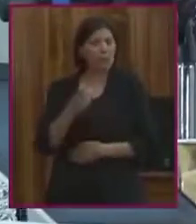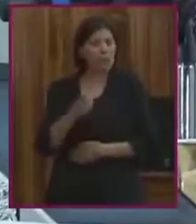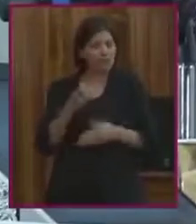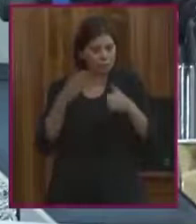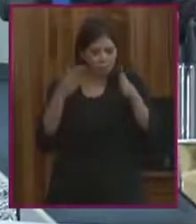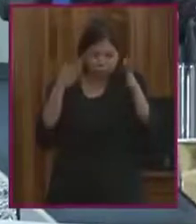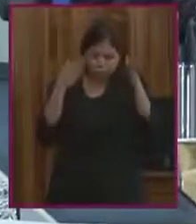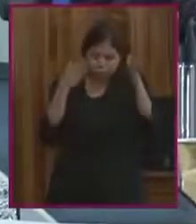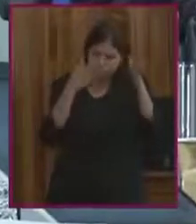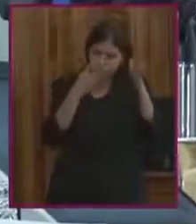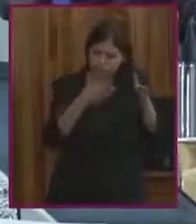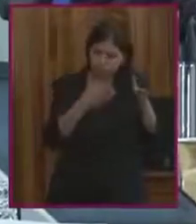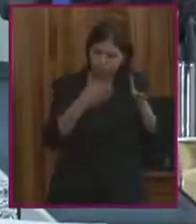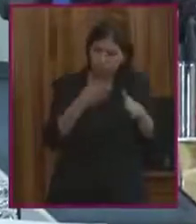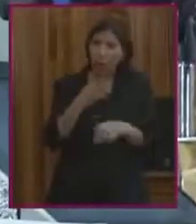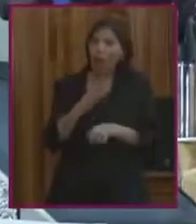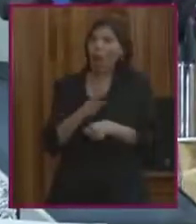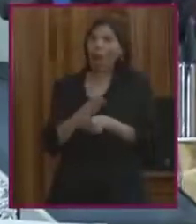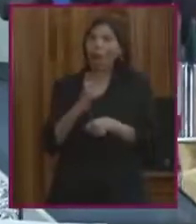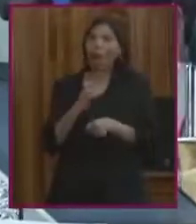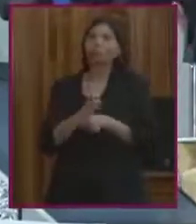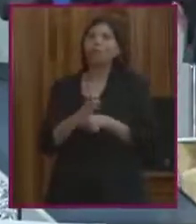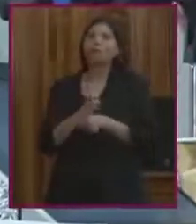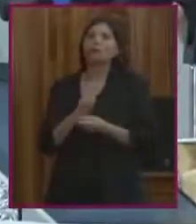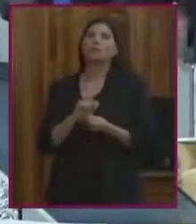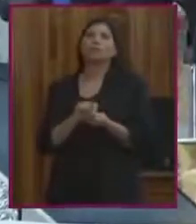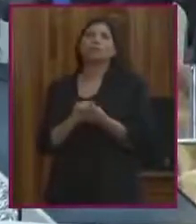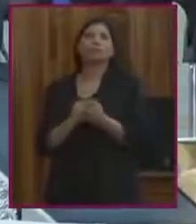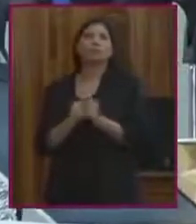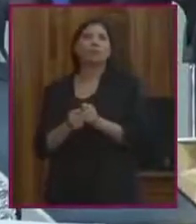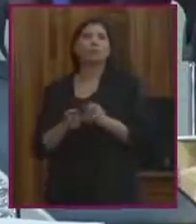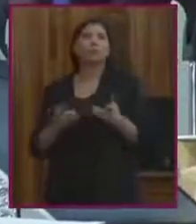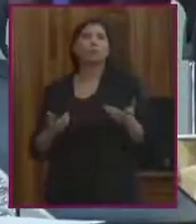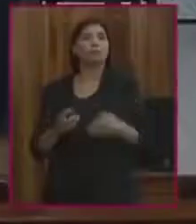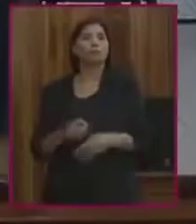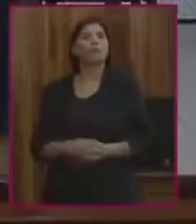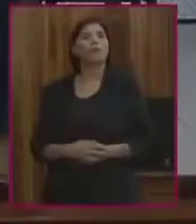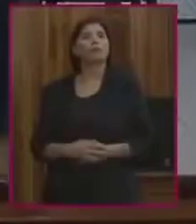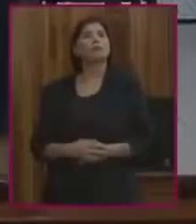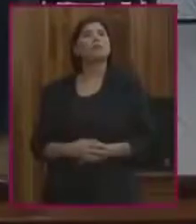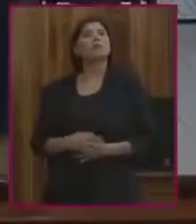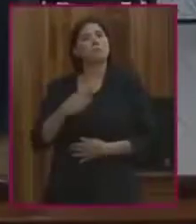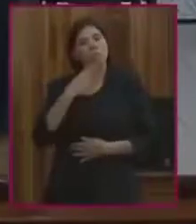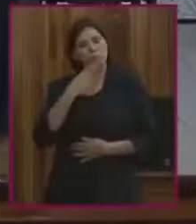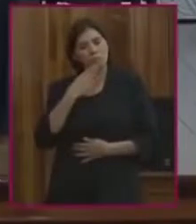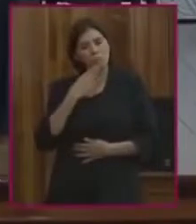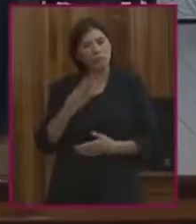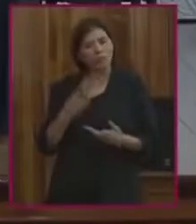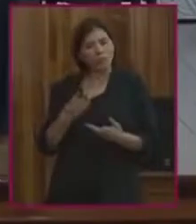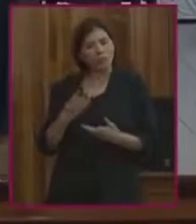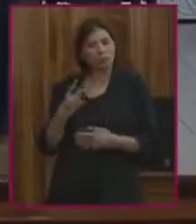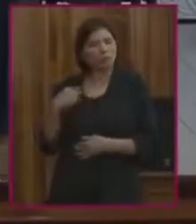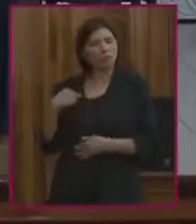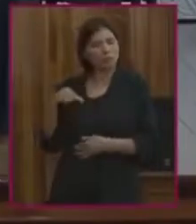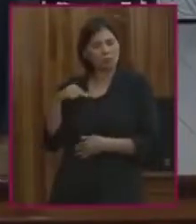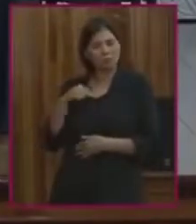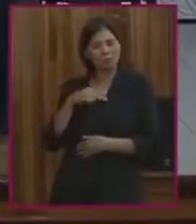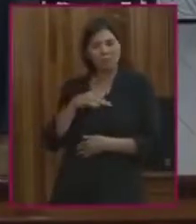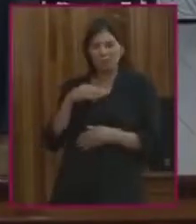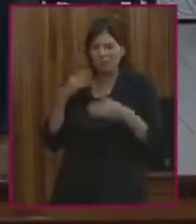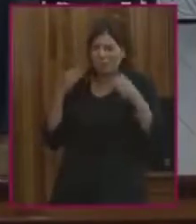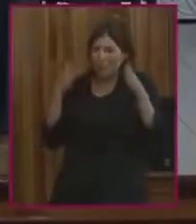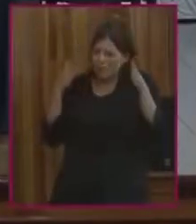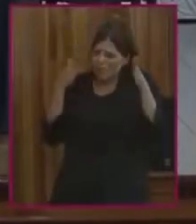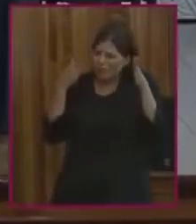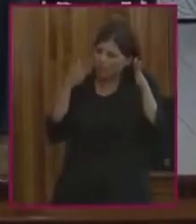fundamental de la Cuarta Transformación. Muchas gracias. Excelente. El día que tengamos seguramente esa visión de la educación como